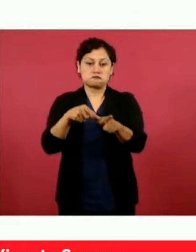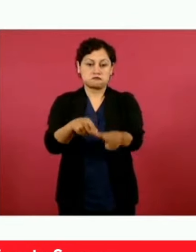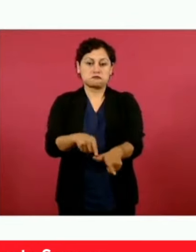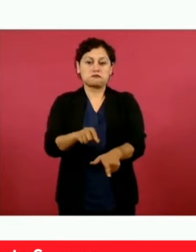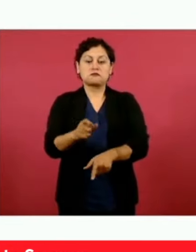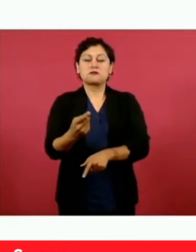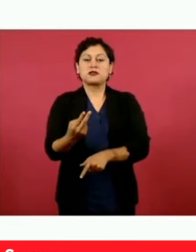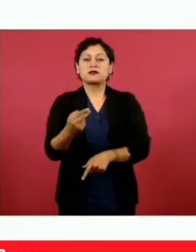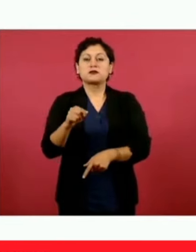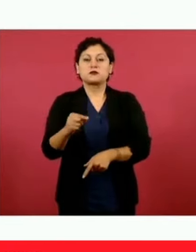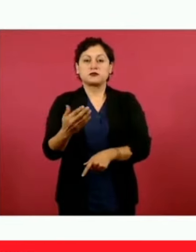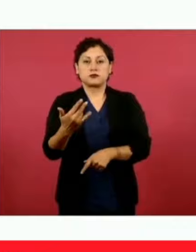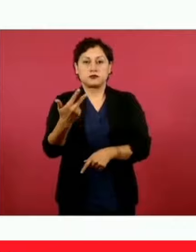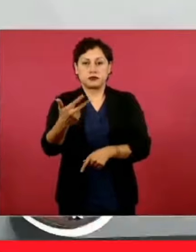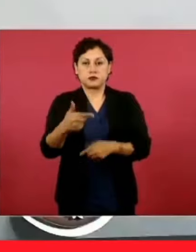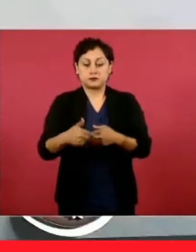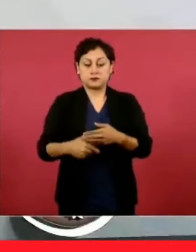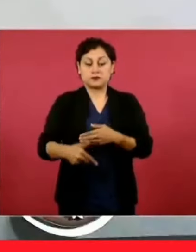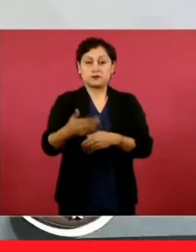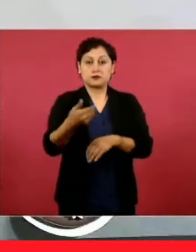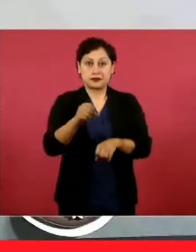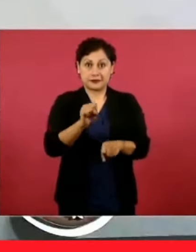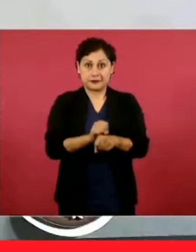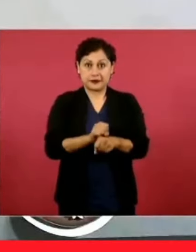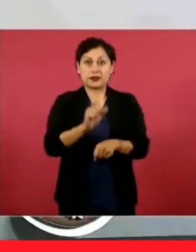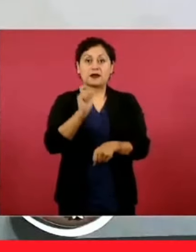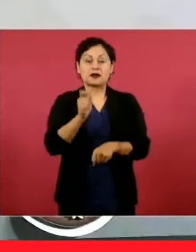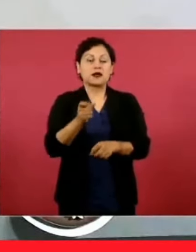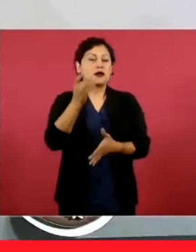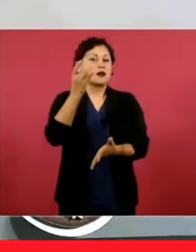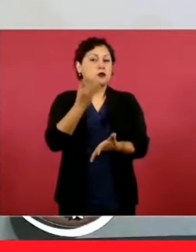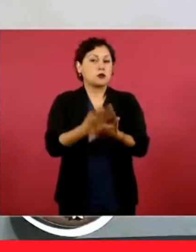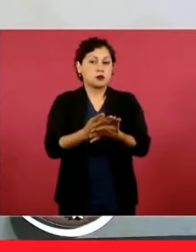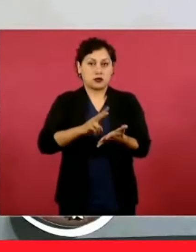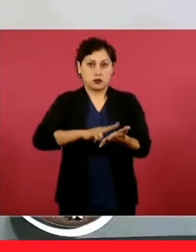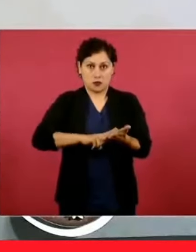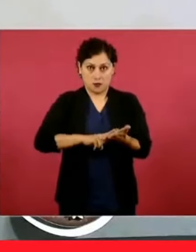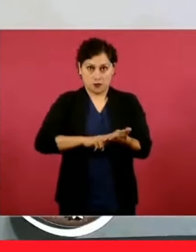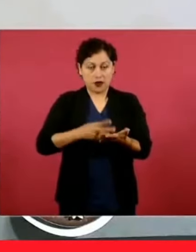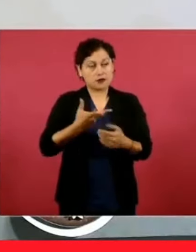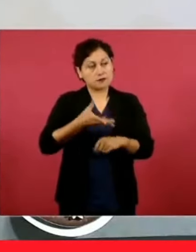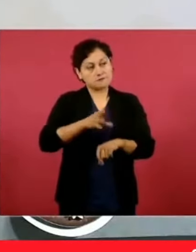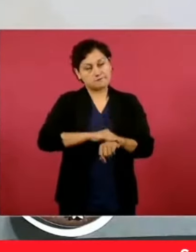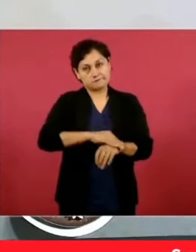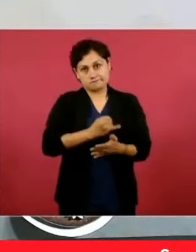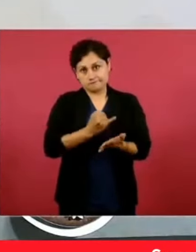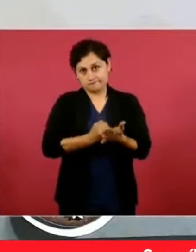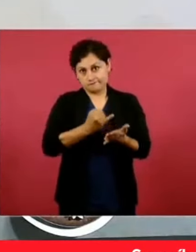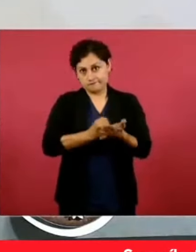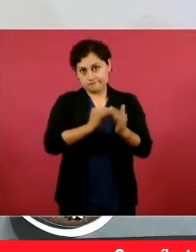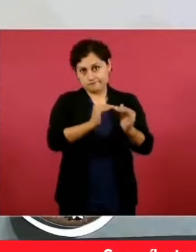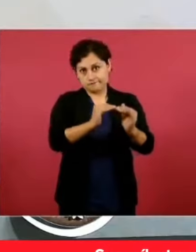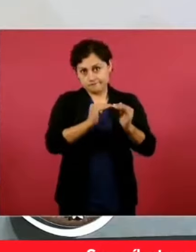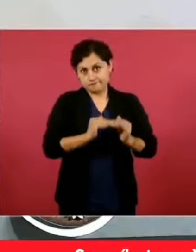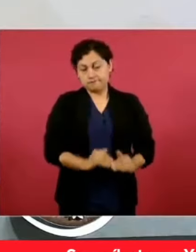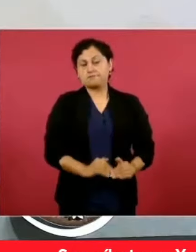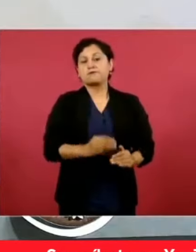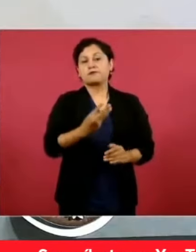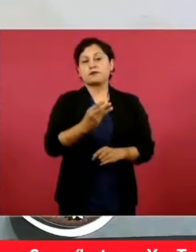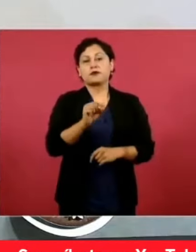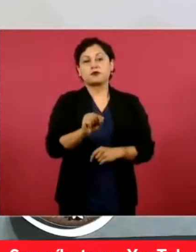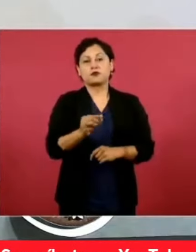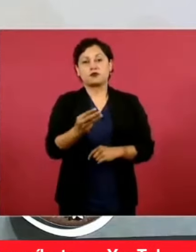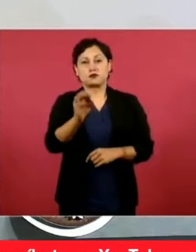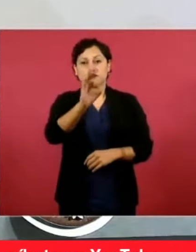$25.58. Para esta semana, únicamente la regular tendrá incentivo fiscal y en este caso será de